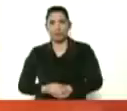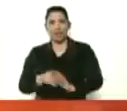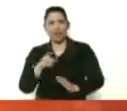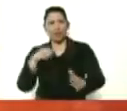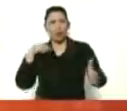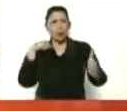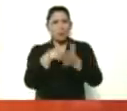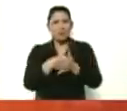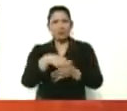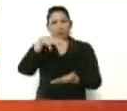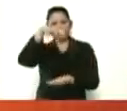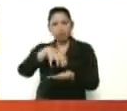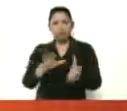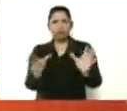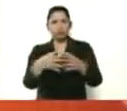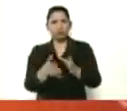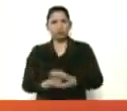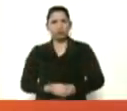golpista